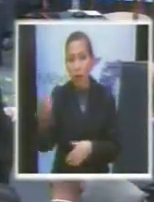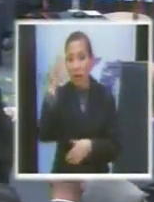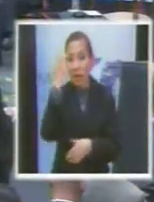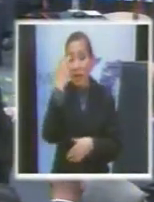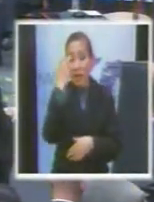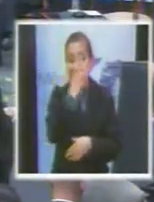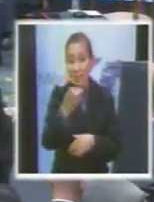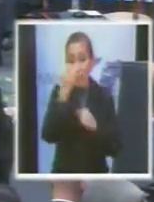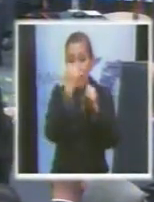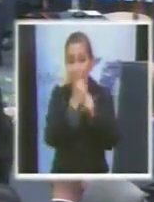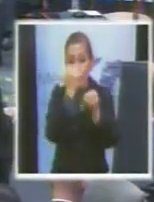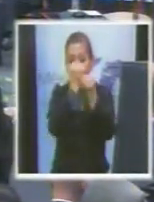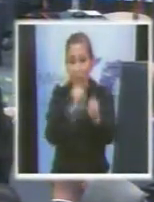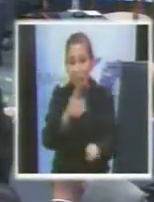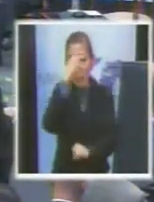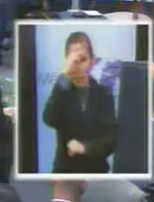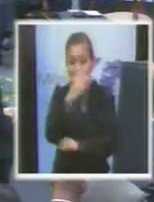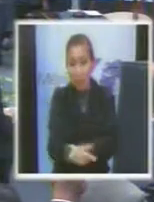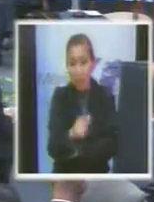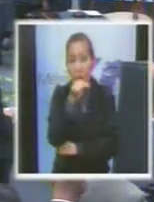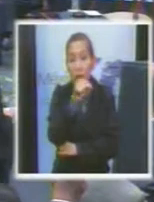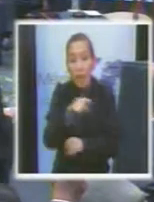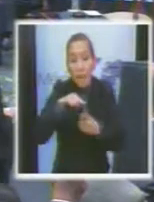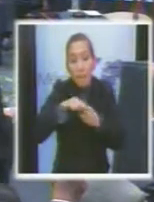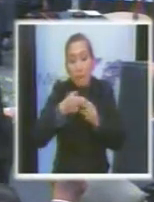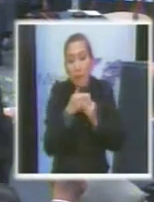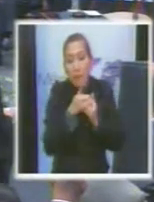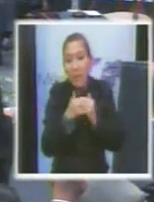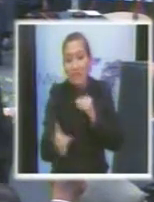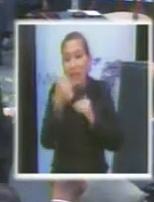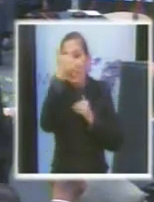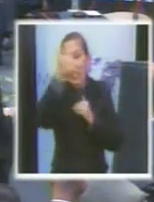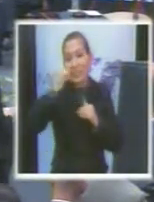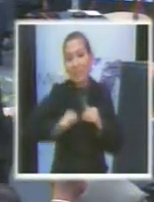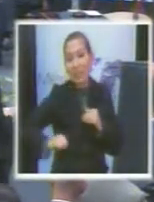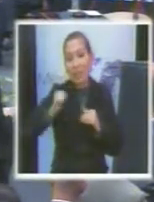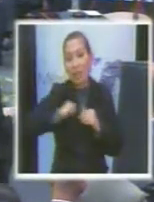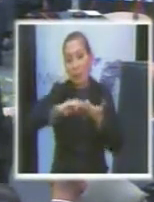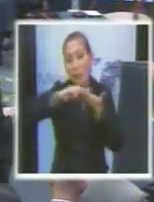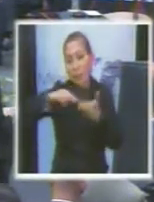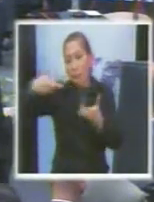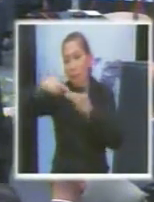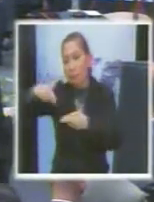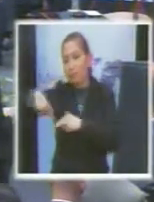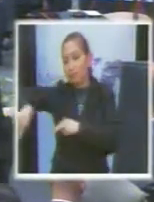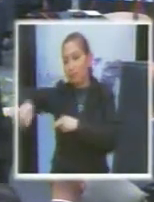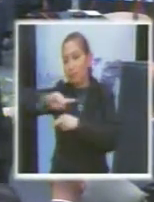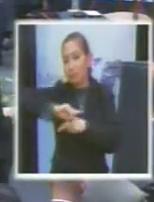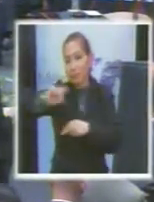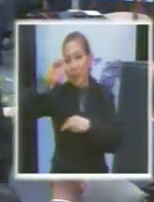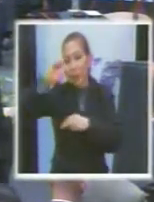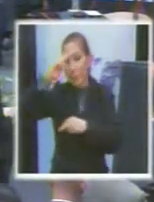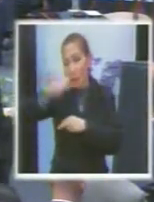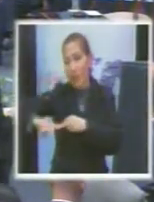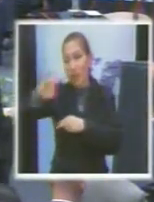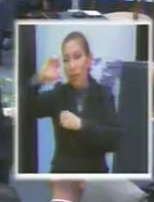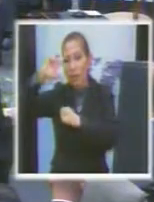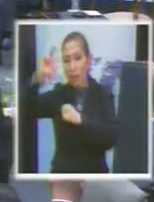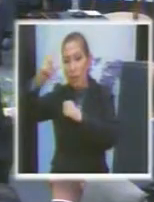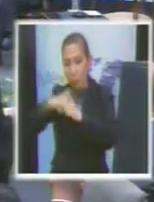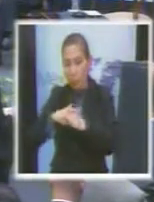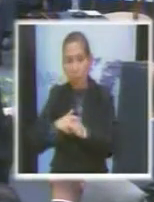tricentenario de la independencia de México y el inicio de 6 siglos de relaciones entre México